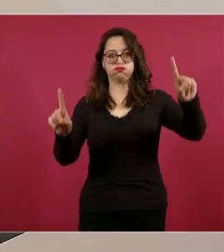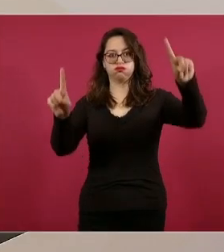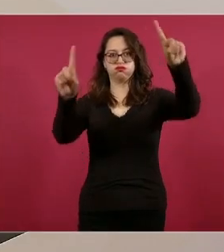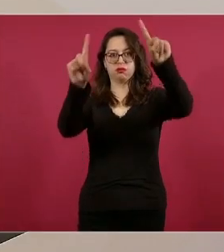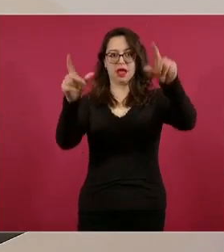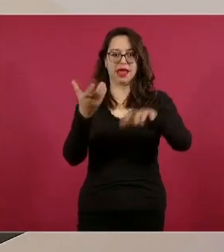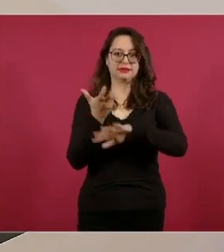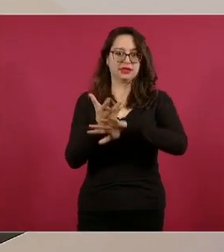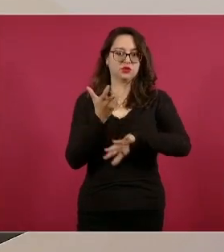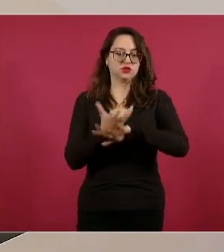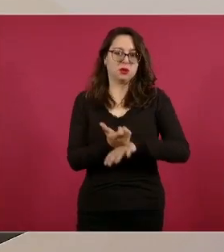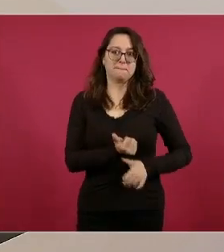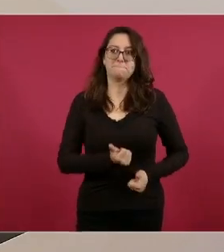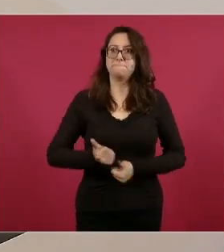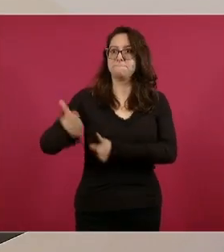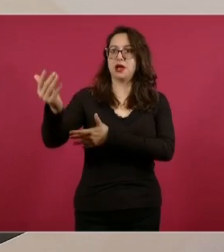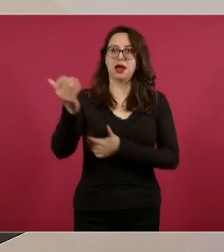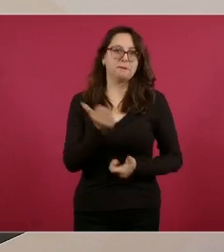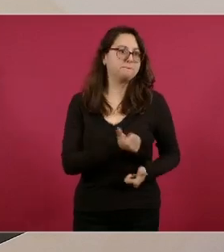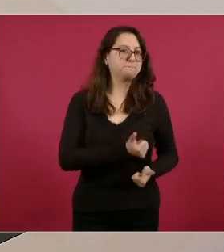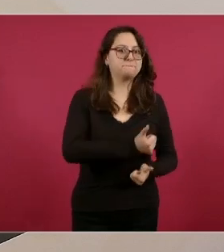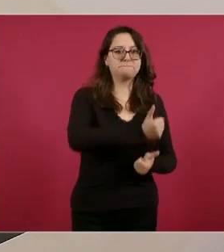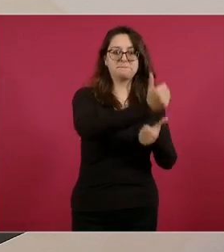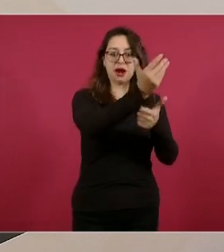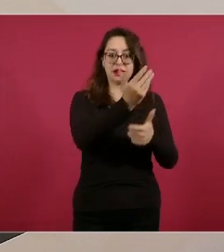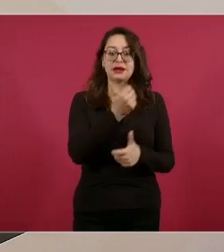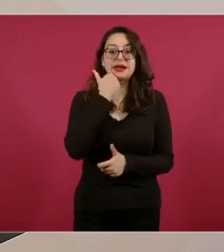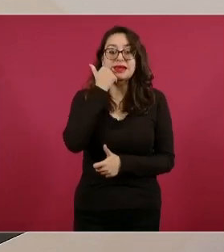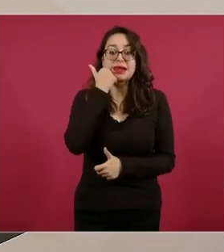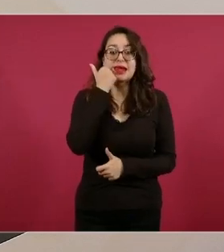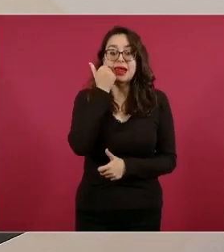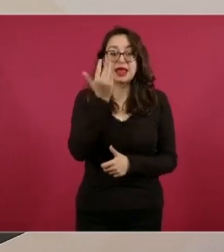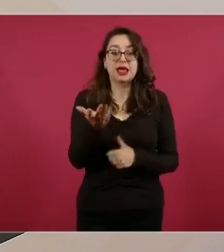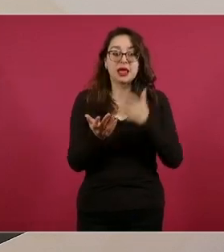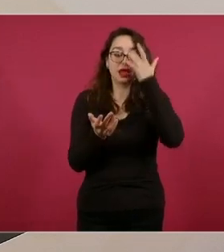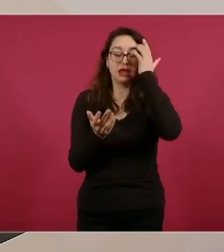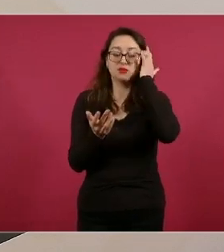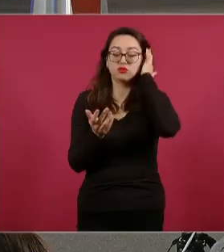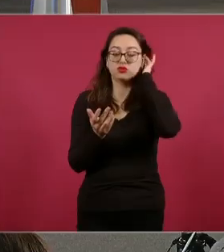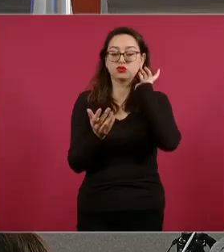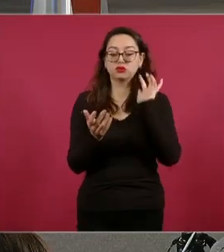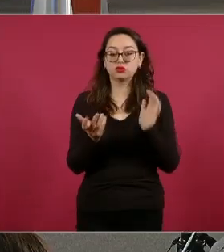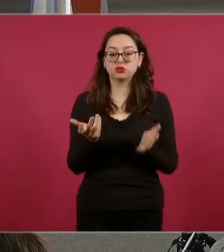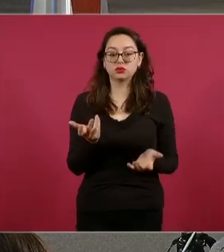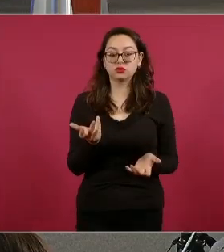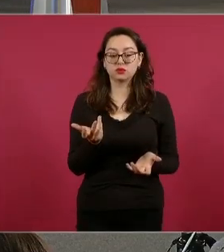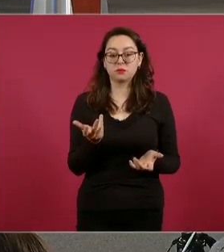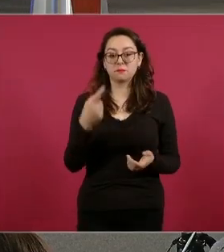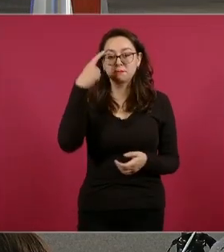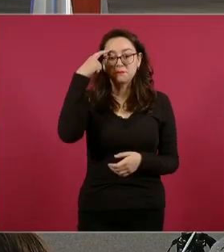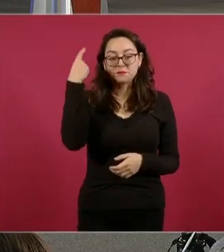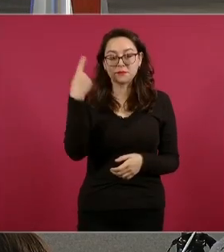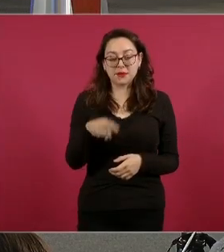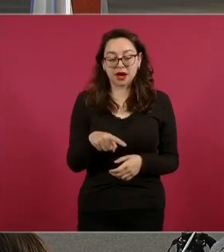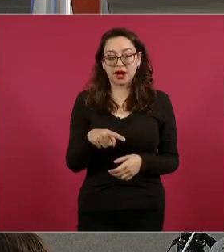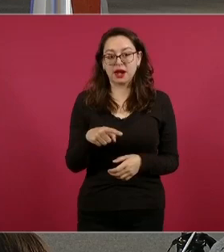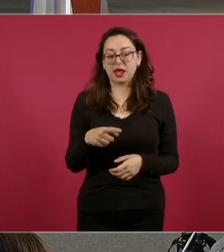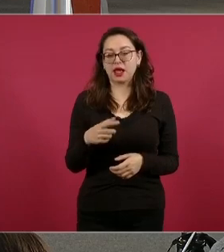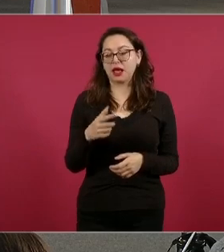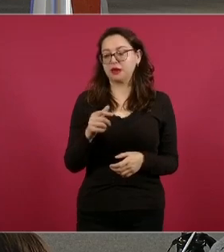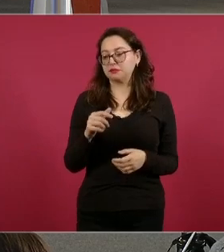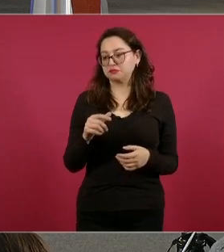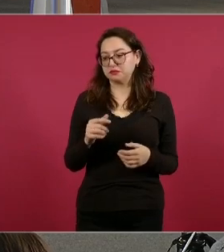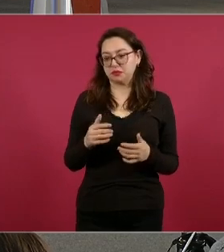desde lo que era el antiguo puerto Bagdad